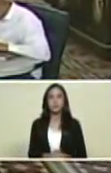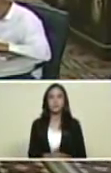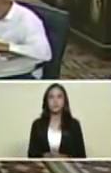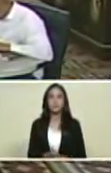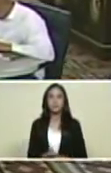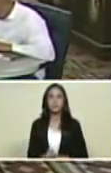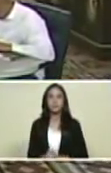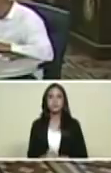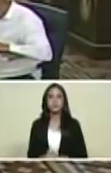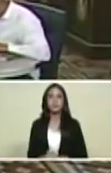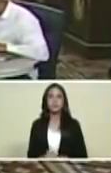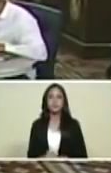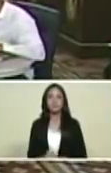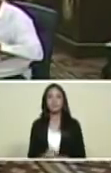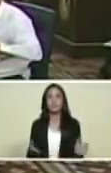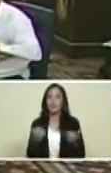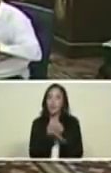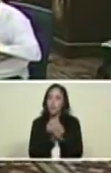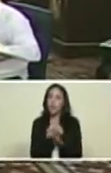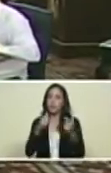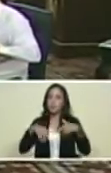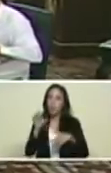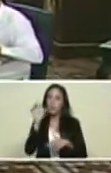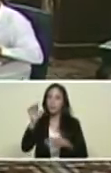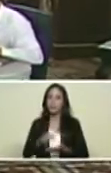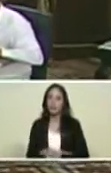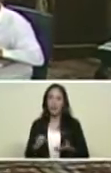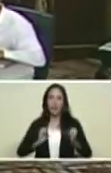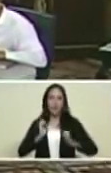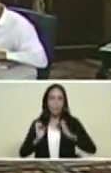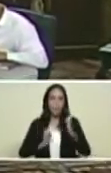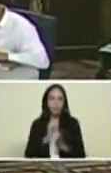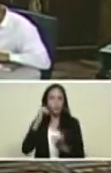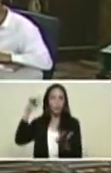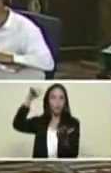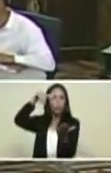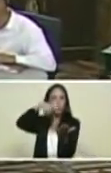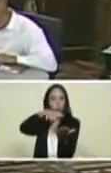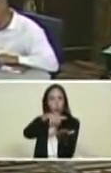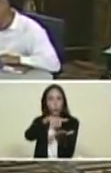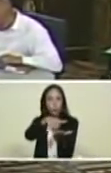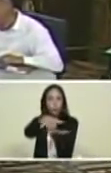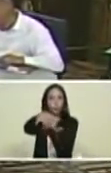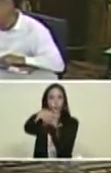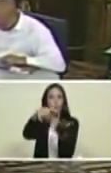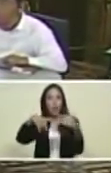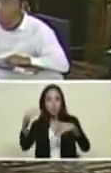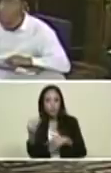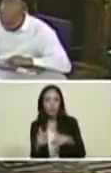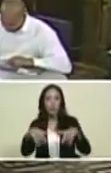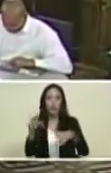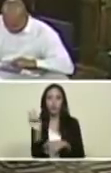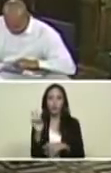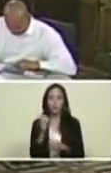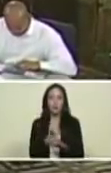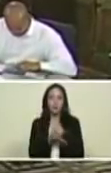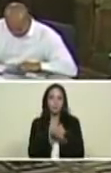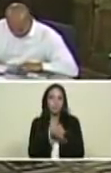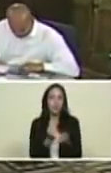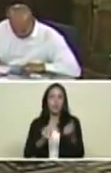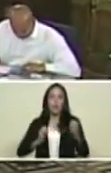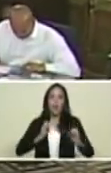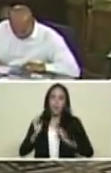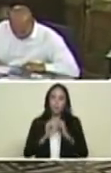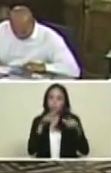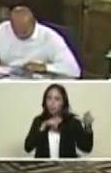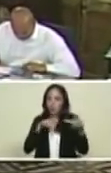nuestra amada patria. ¿Cómo siente uno la emoción cuando aterriza en su patria? Siente la emoción de haber